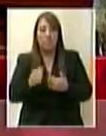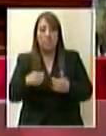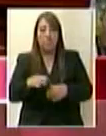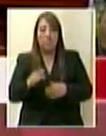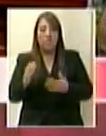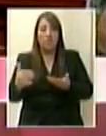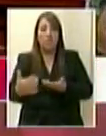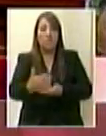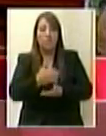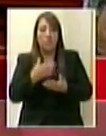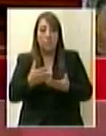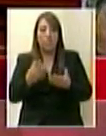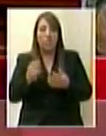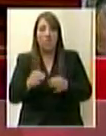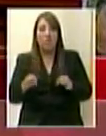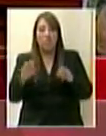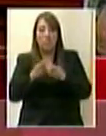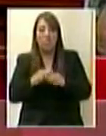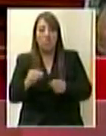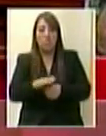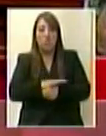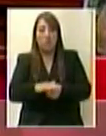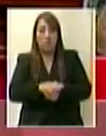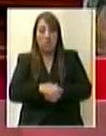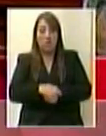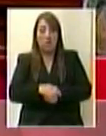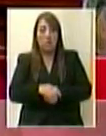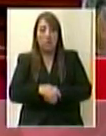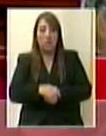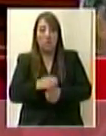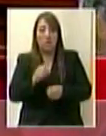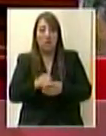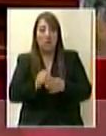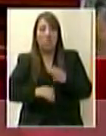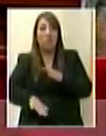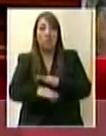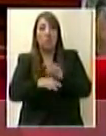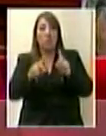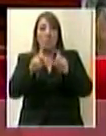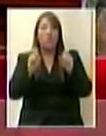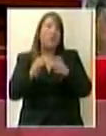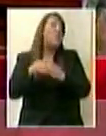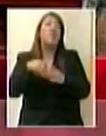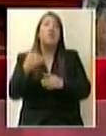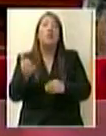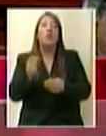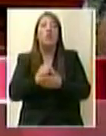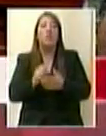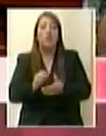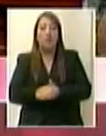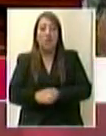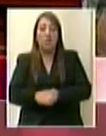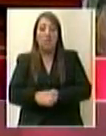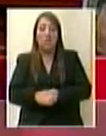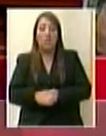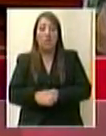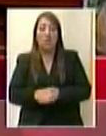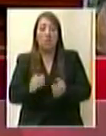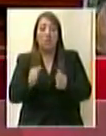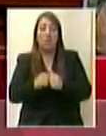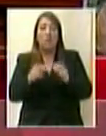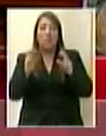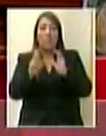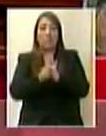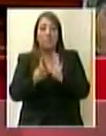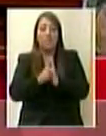han recabado los elementos de juicio suficientes en base a consultorías exter as contratadas respecto a temas